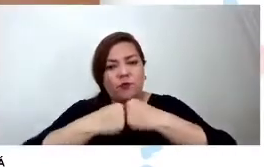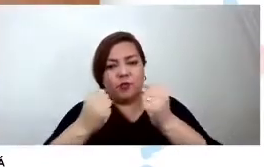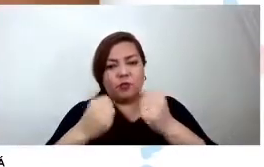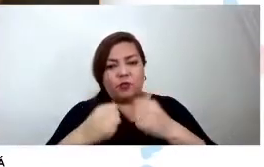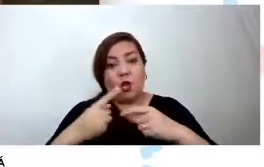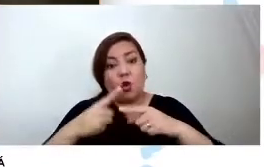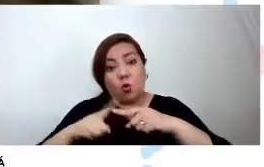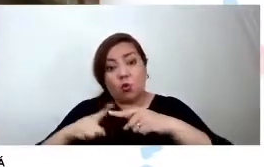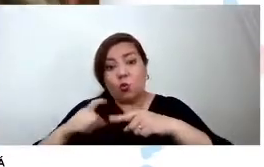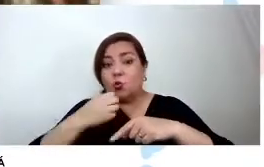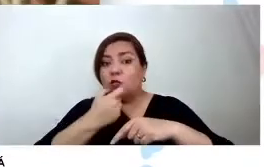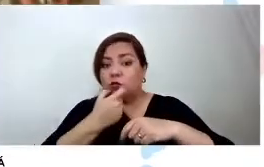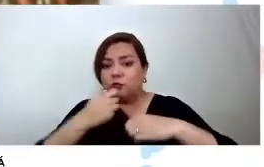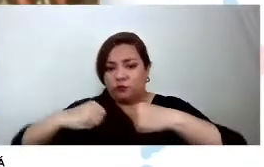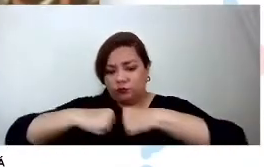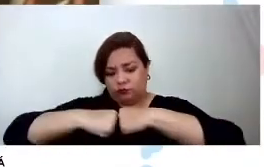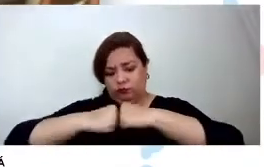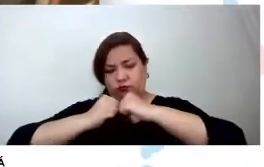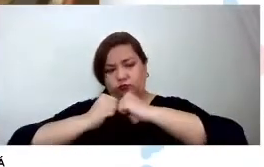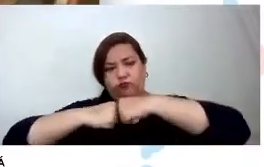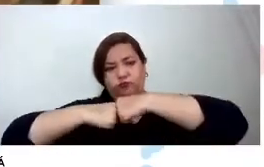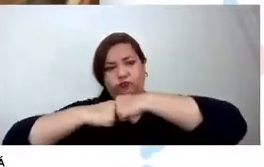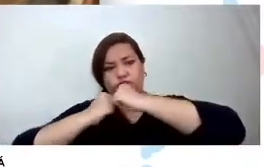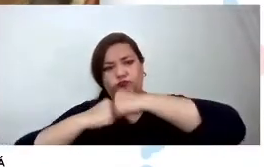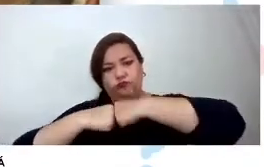otro hueso, acá, así.